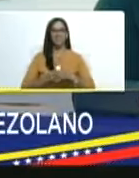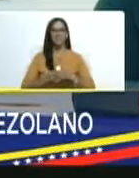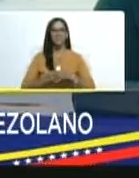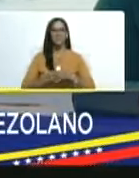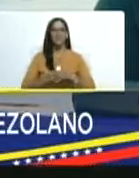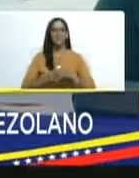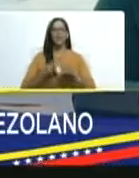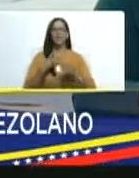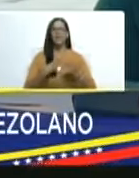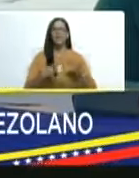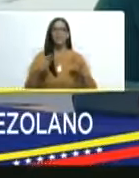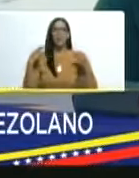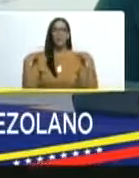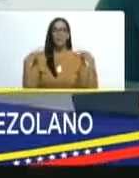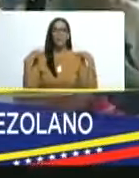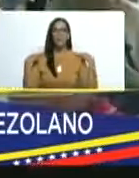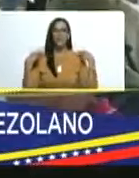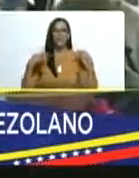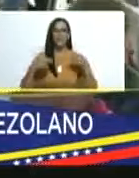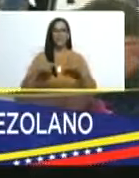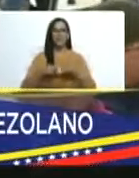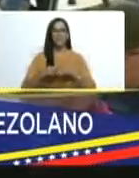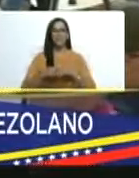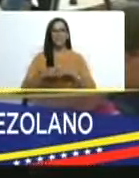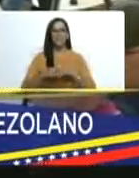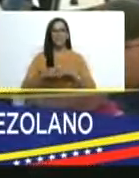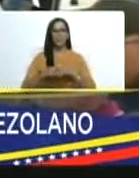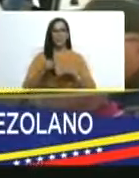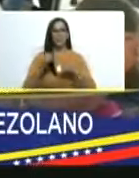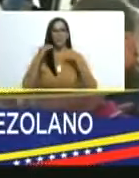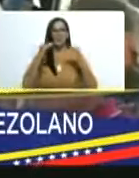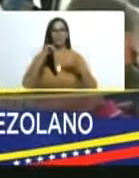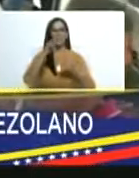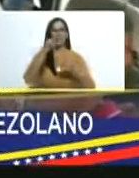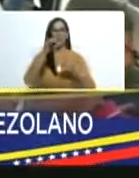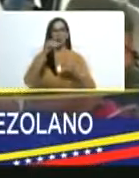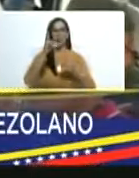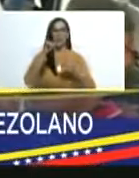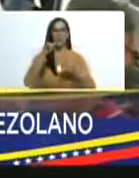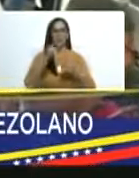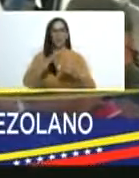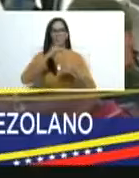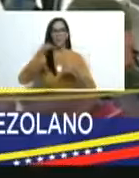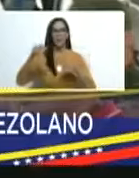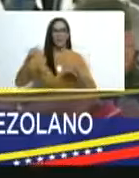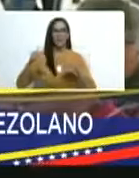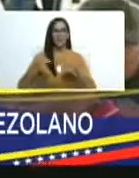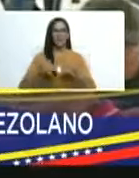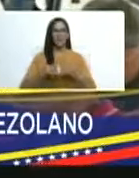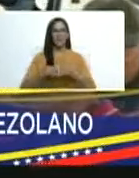Vicealmirante Leonardo Alberto Castellano Molina, comandante de la SODI Marítima Insular.